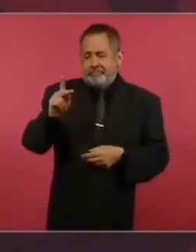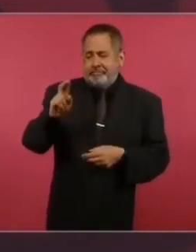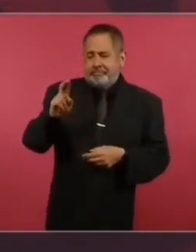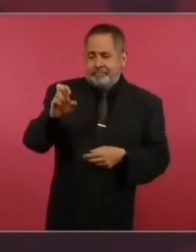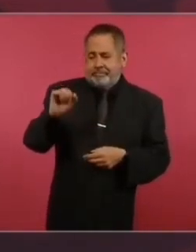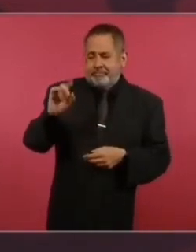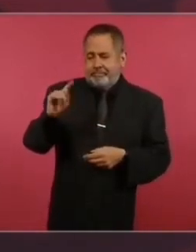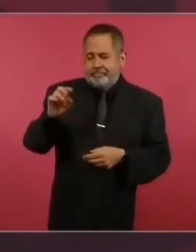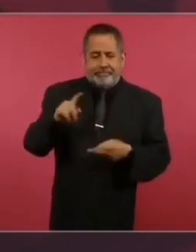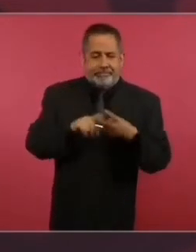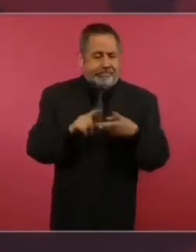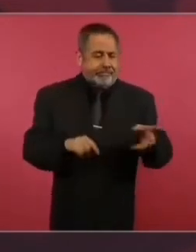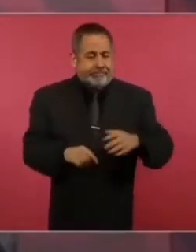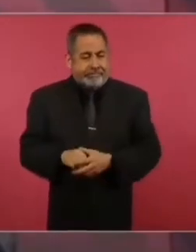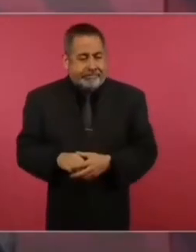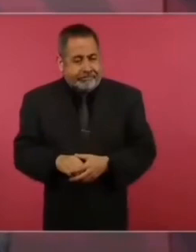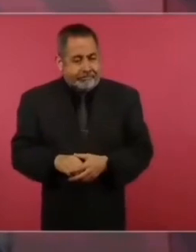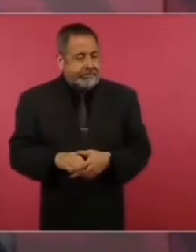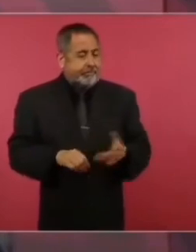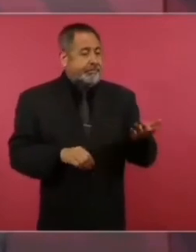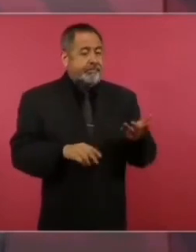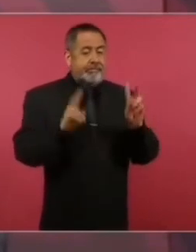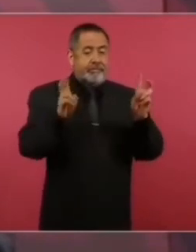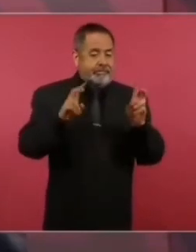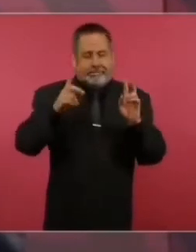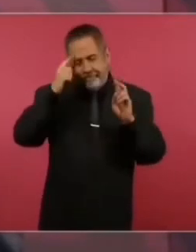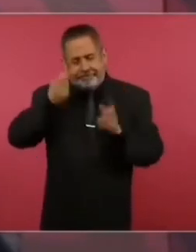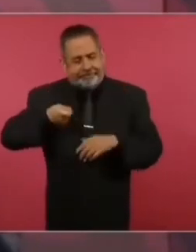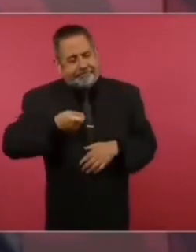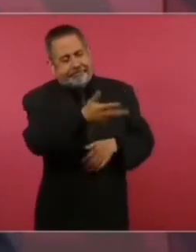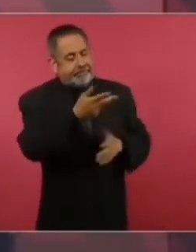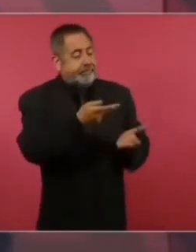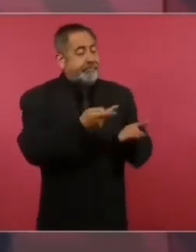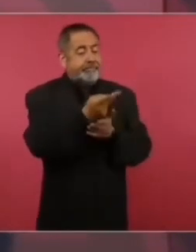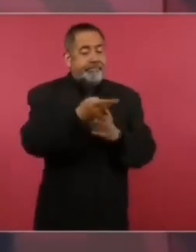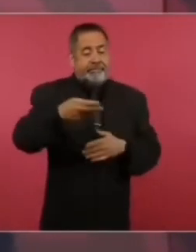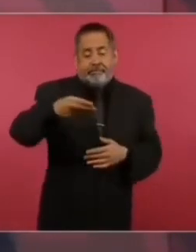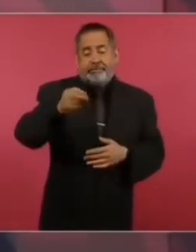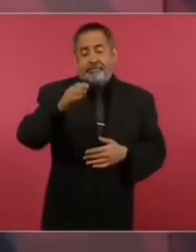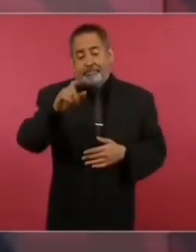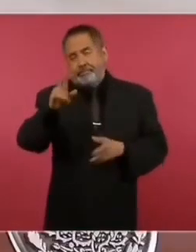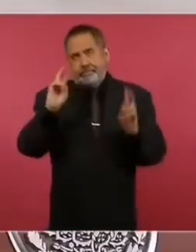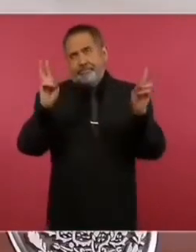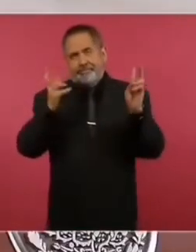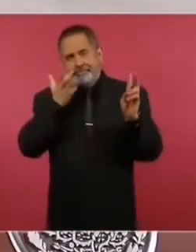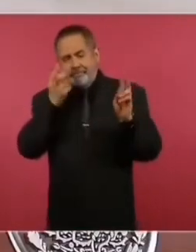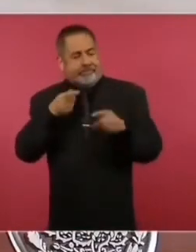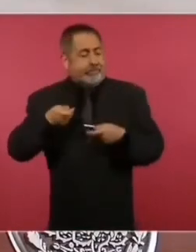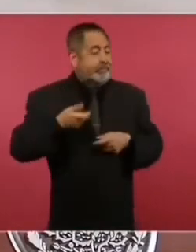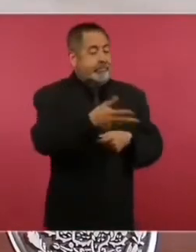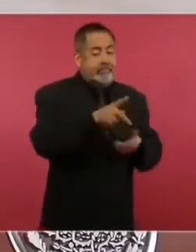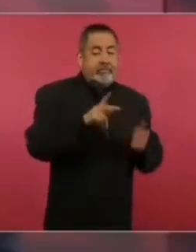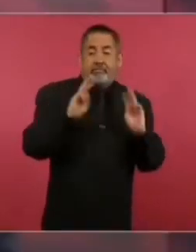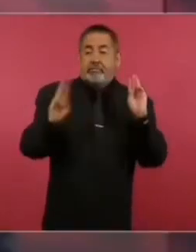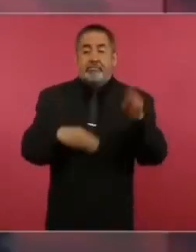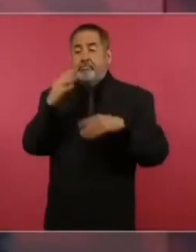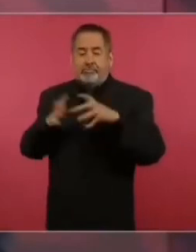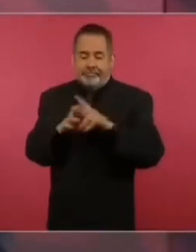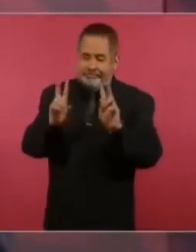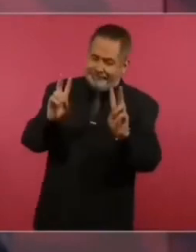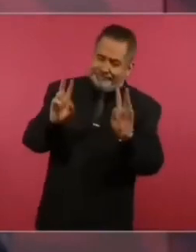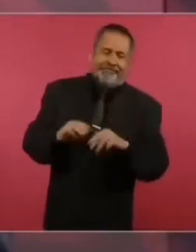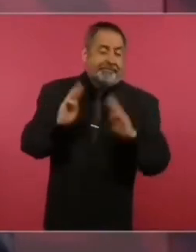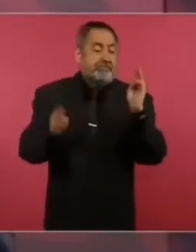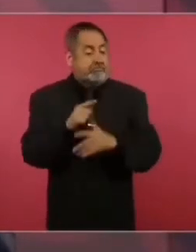narcotraficante, el premio Nobel de periodismo, así le llamo yo, dos veces premiado, mejor periodista del mundo, entre